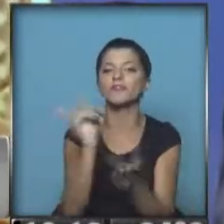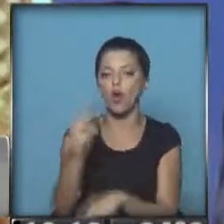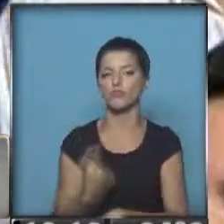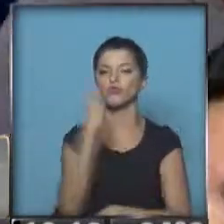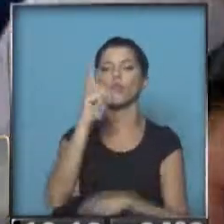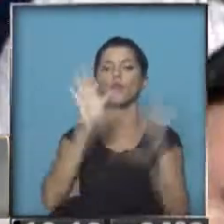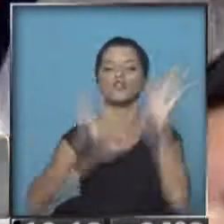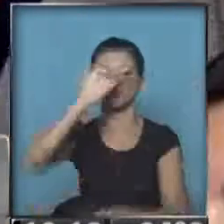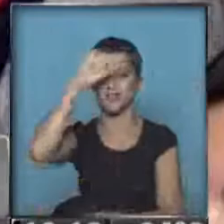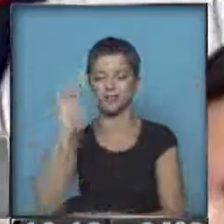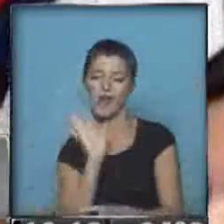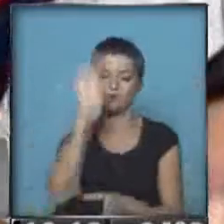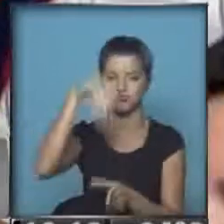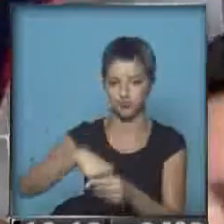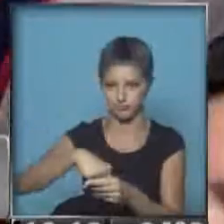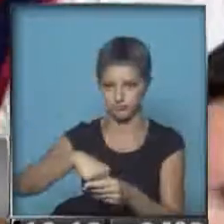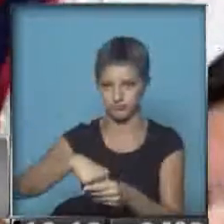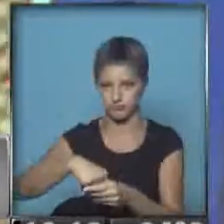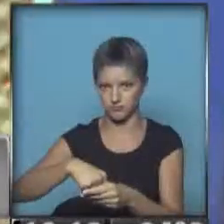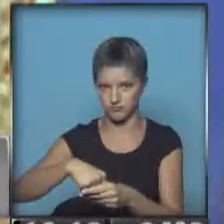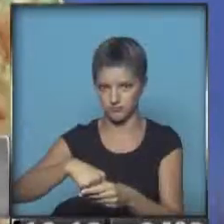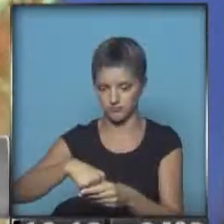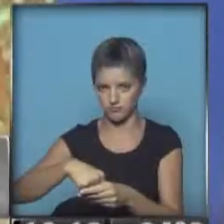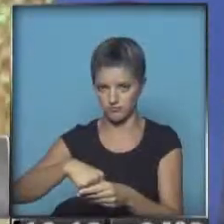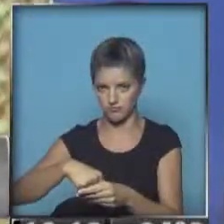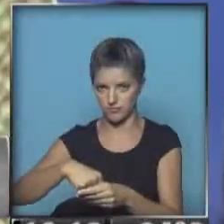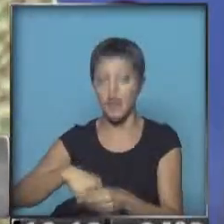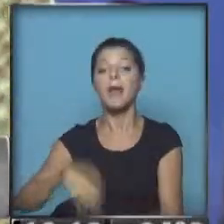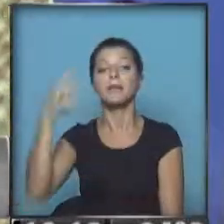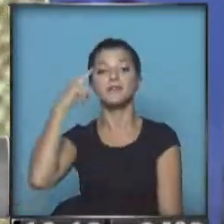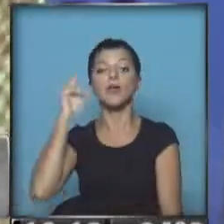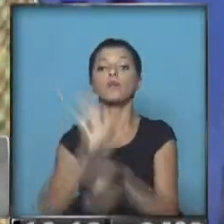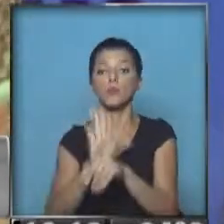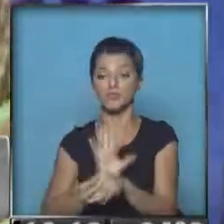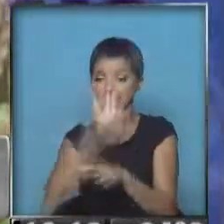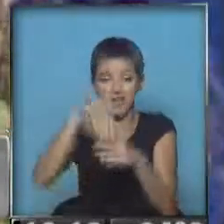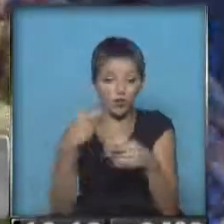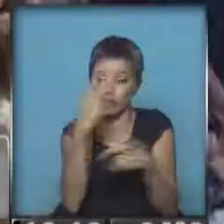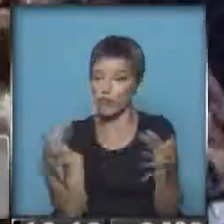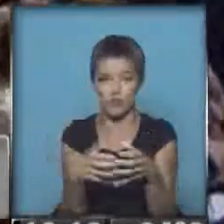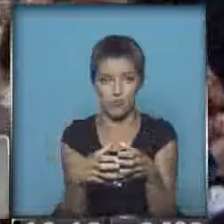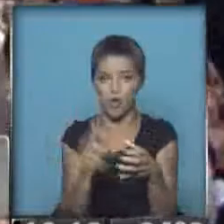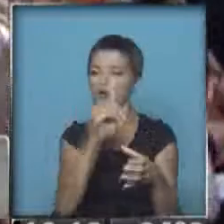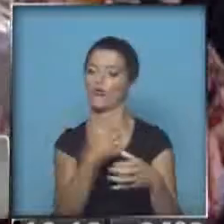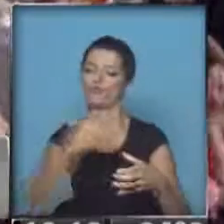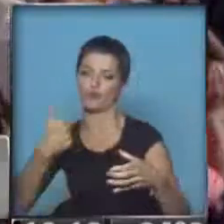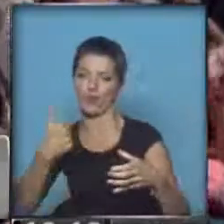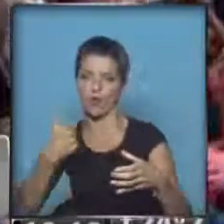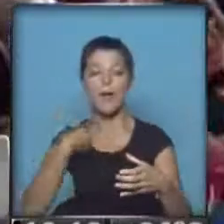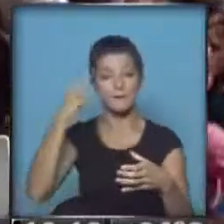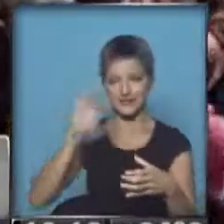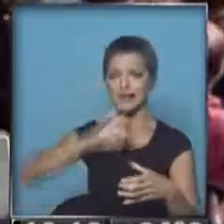un proyecto nacional y popular. El concebirse como parte del todo, el concebirse